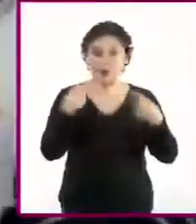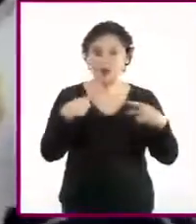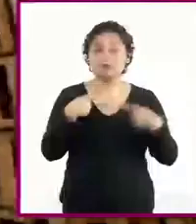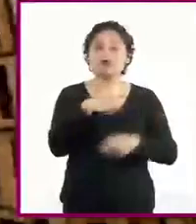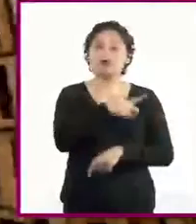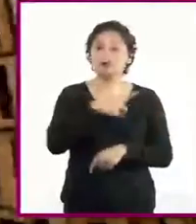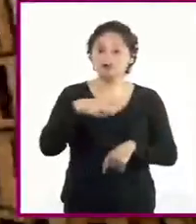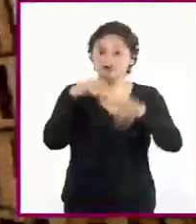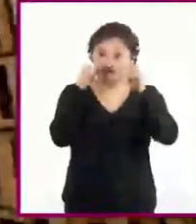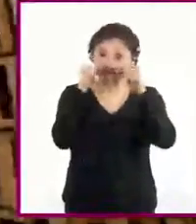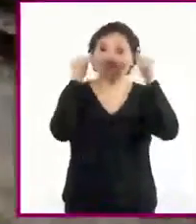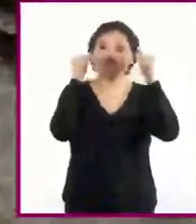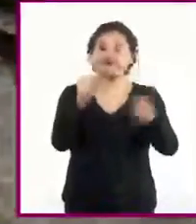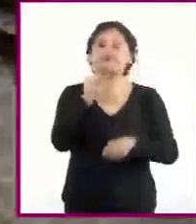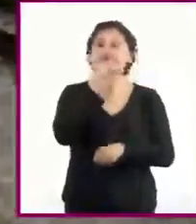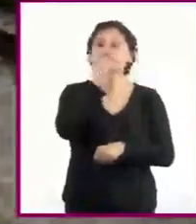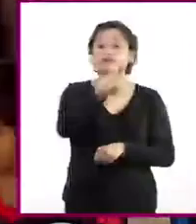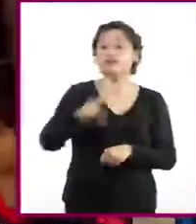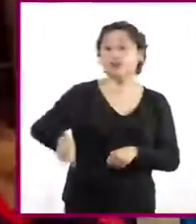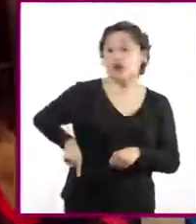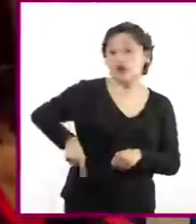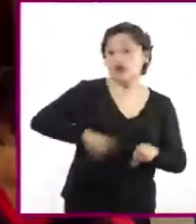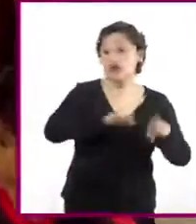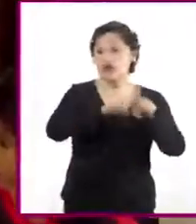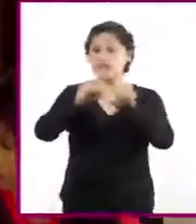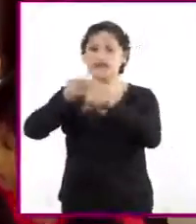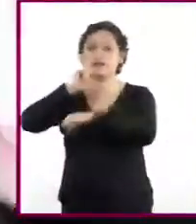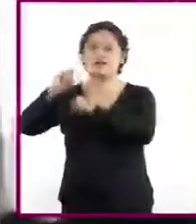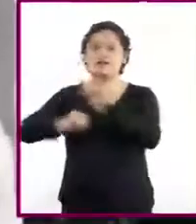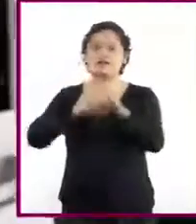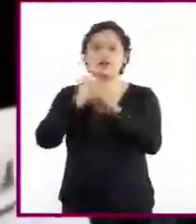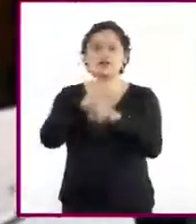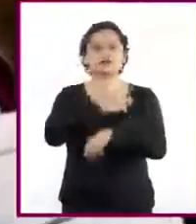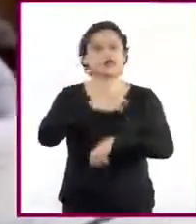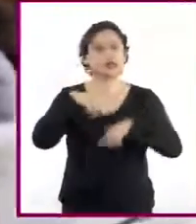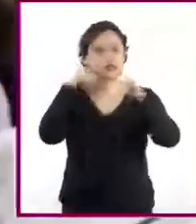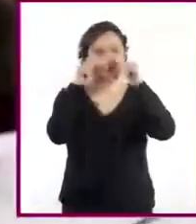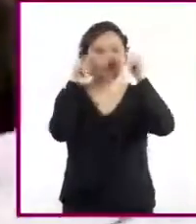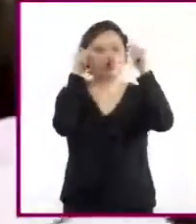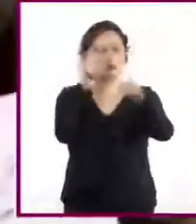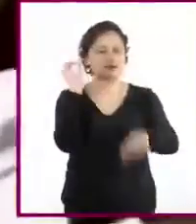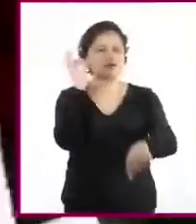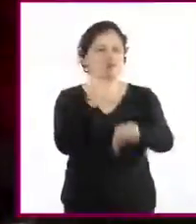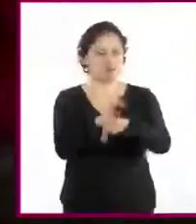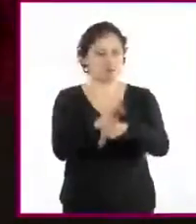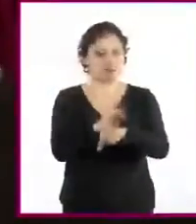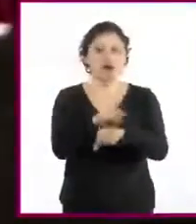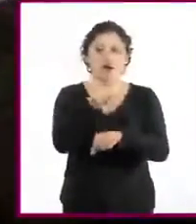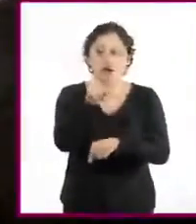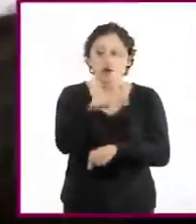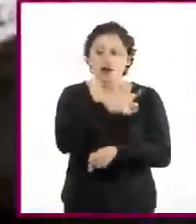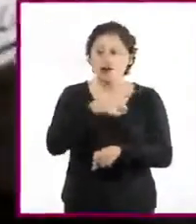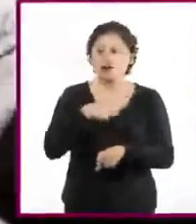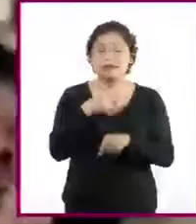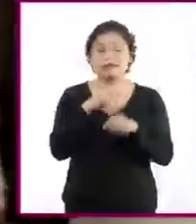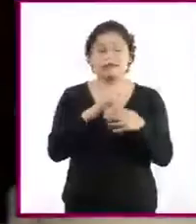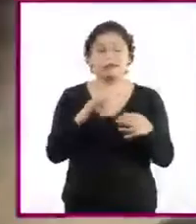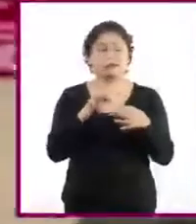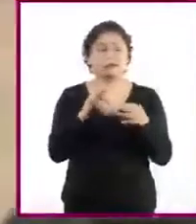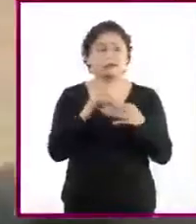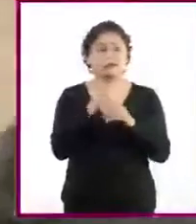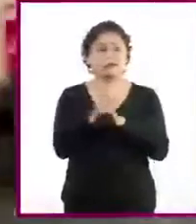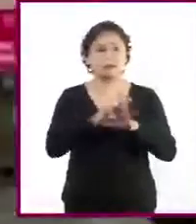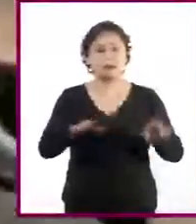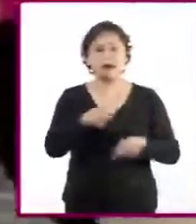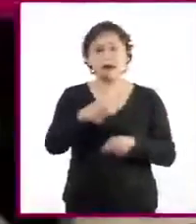también un deber de los estados y de la comunidad internacional. Es de suma importancia conocer las obligaciones de las autoridades en cuanto